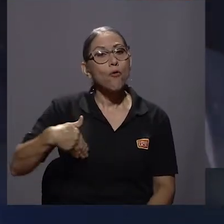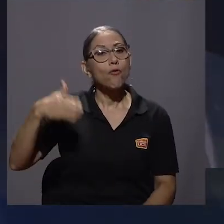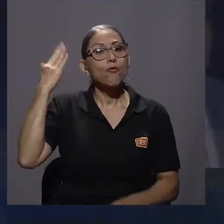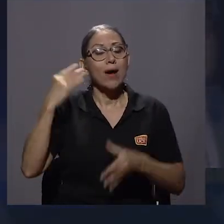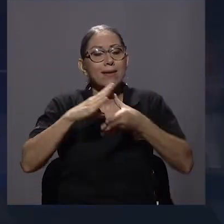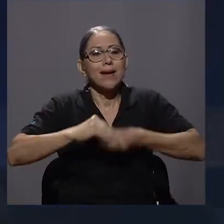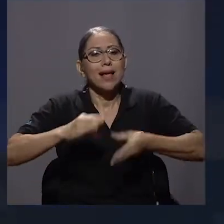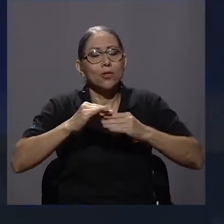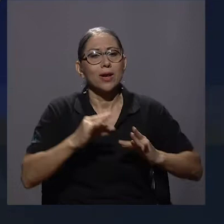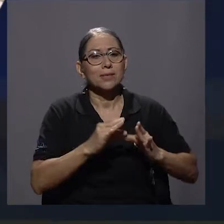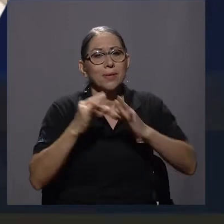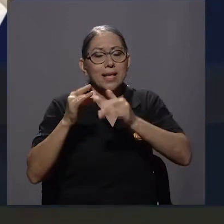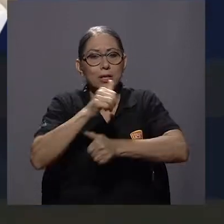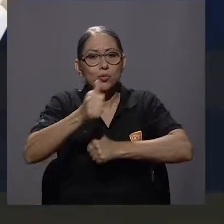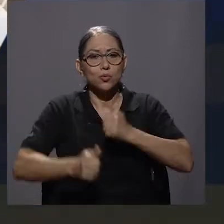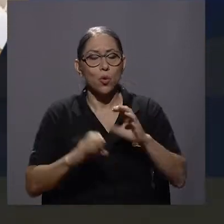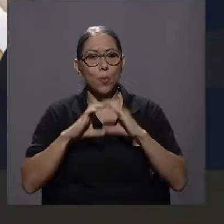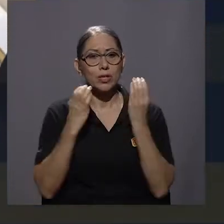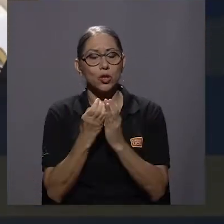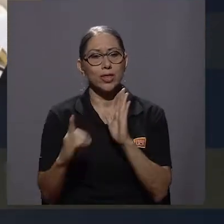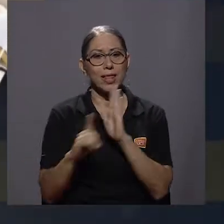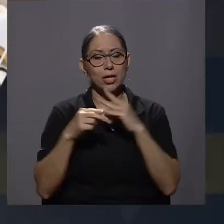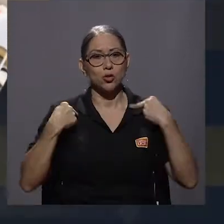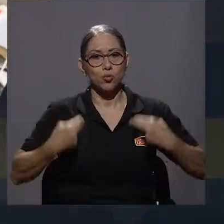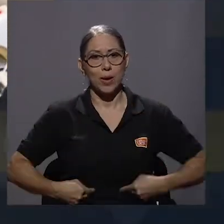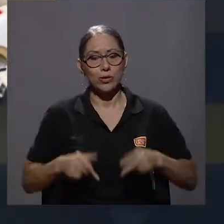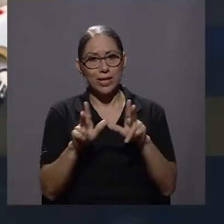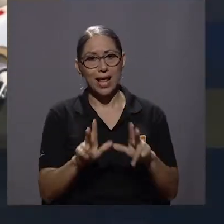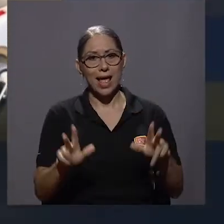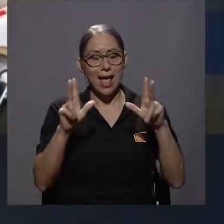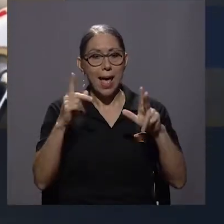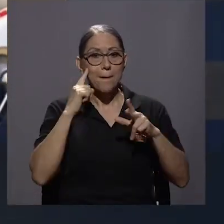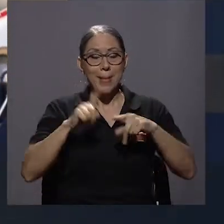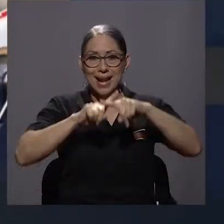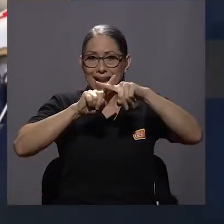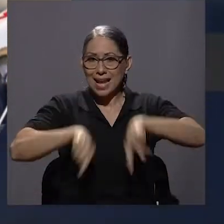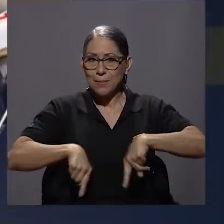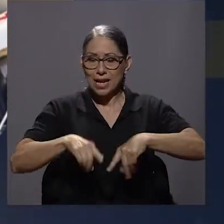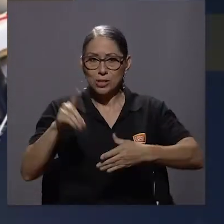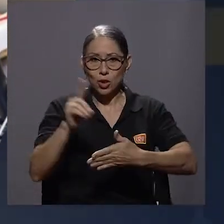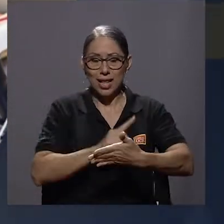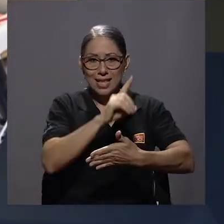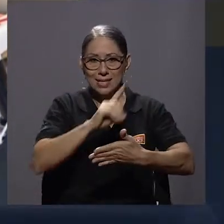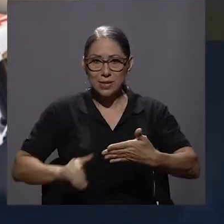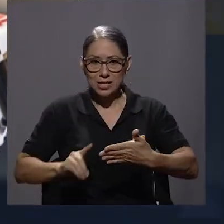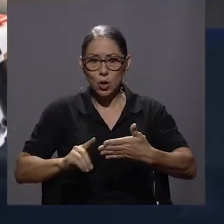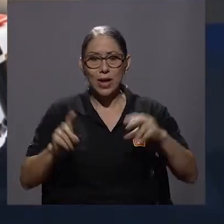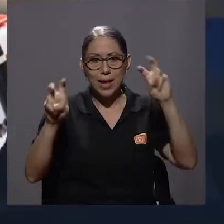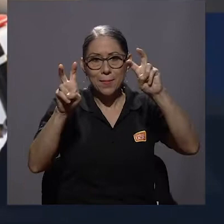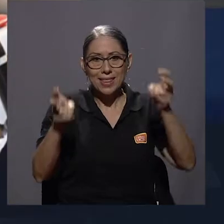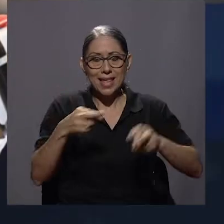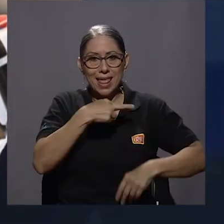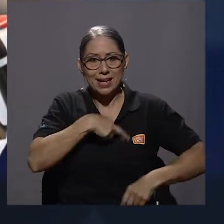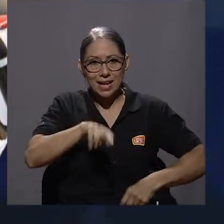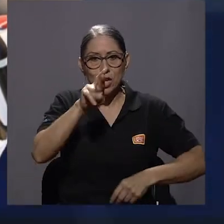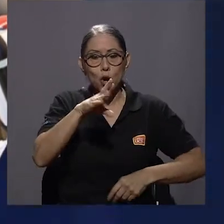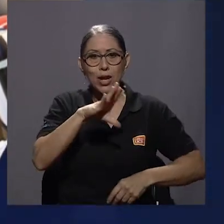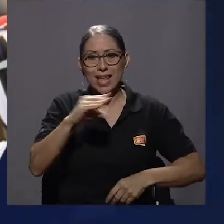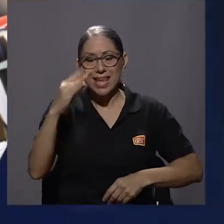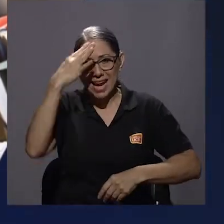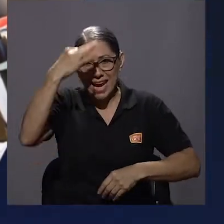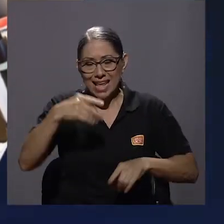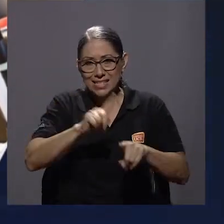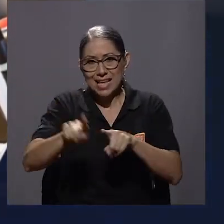Fue relatora especial de la Subcomisión de Derechos Humanos de Naciones Unidas para la Eliminación de la Discriminación en materia de religión